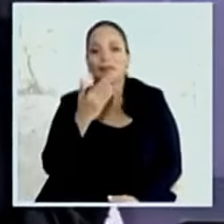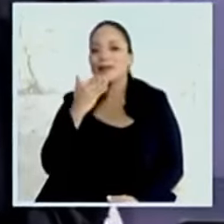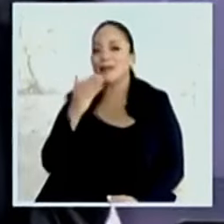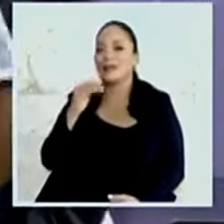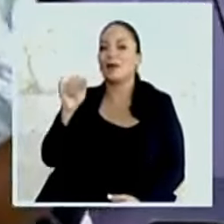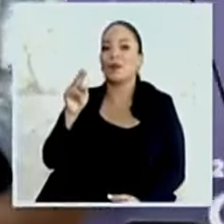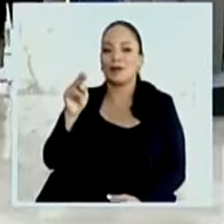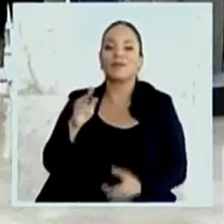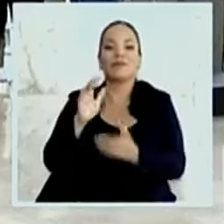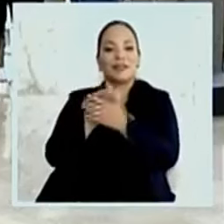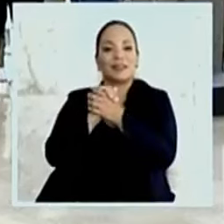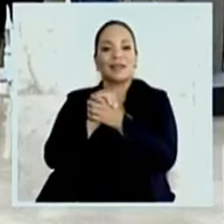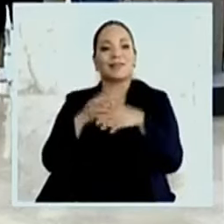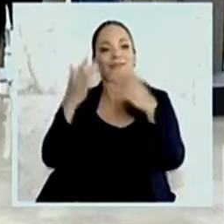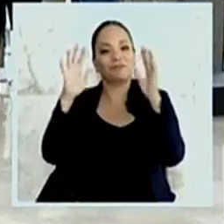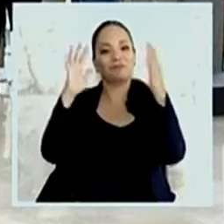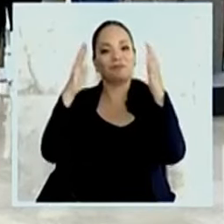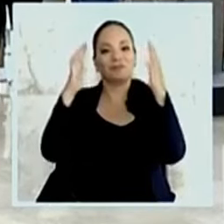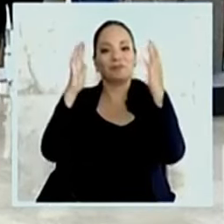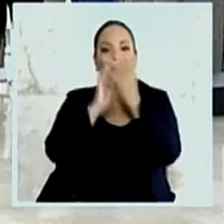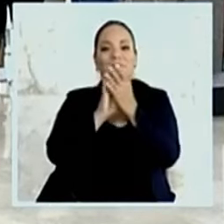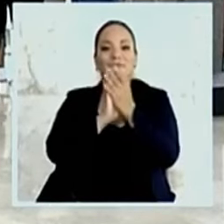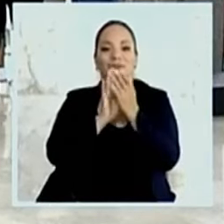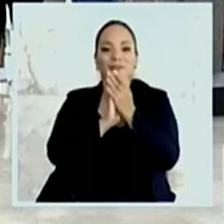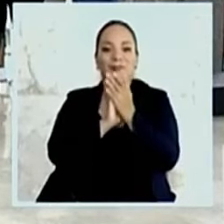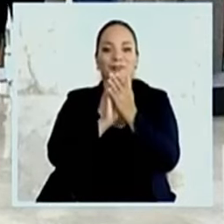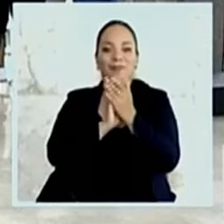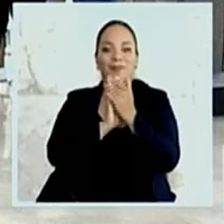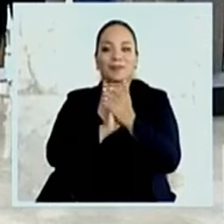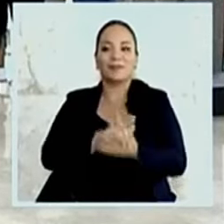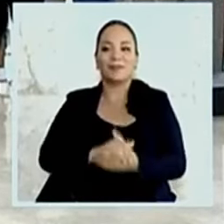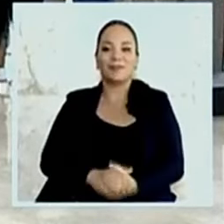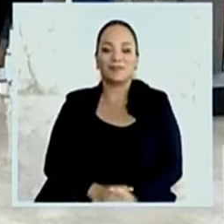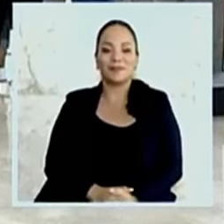Ya descubrimos el apodo que le tienen, pero no lo vamos a decir allá.